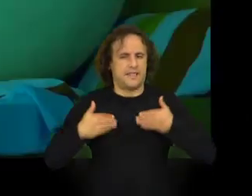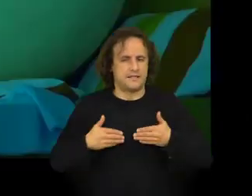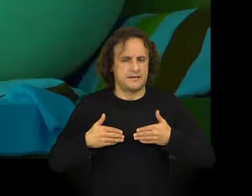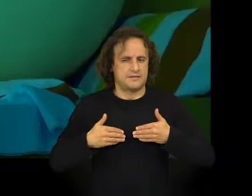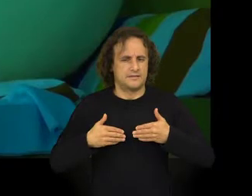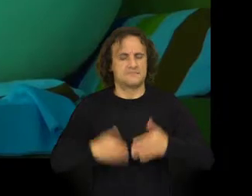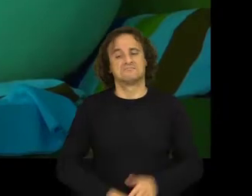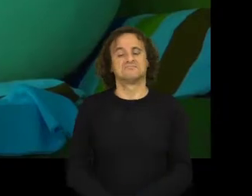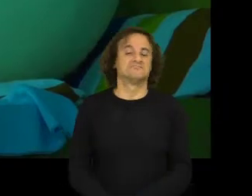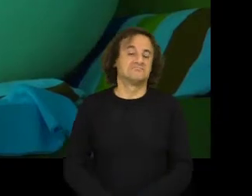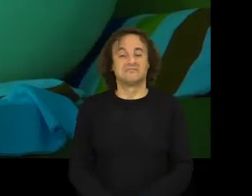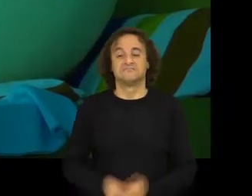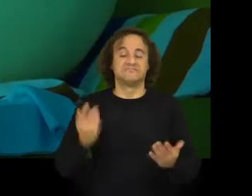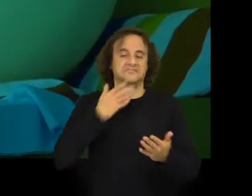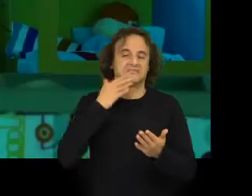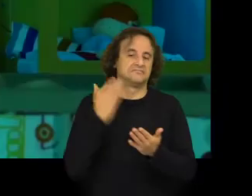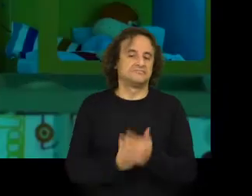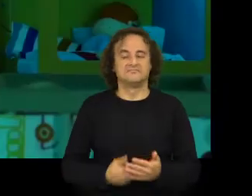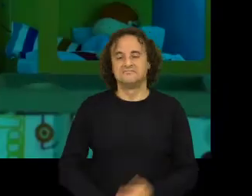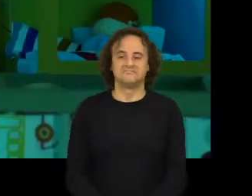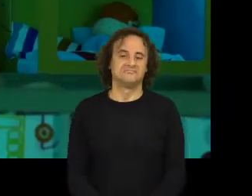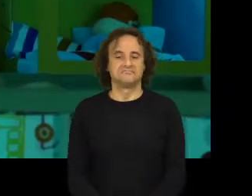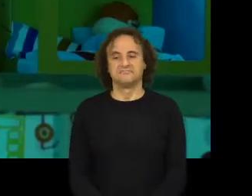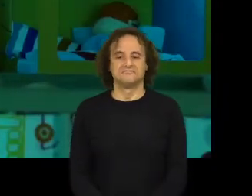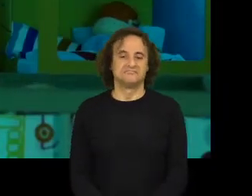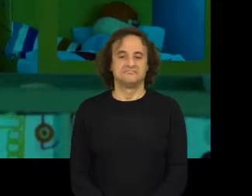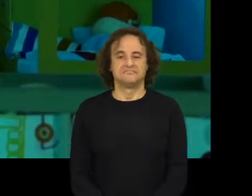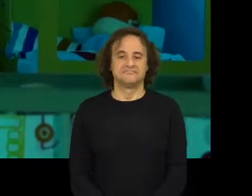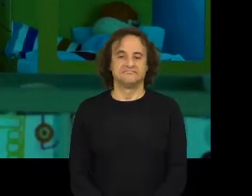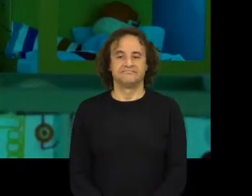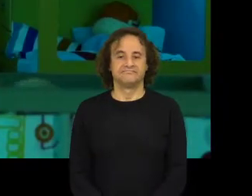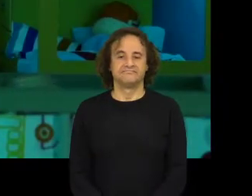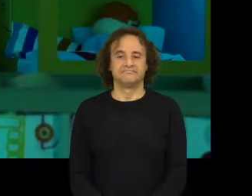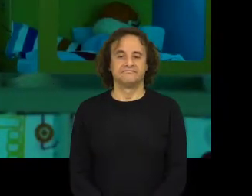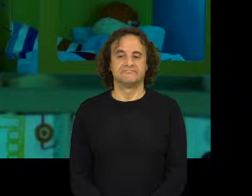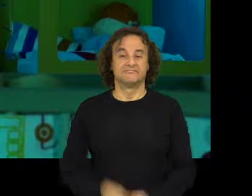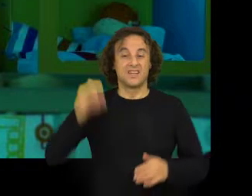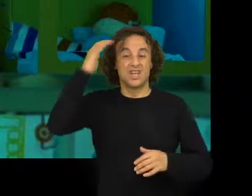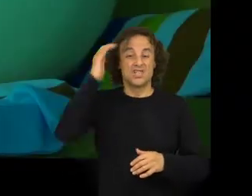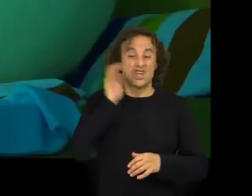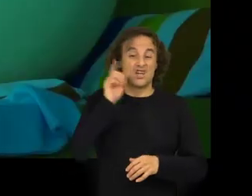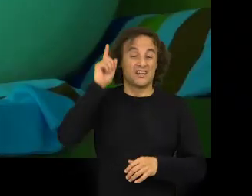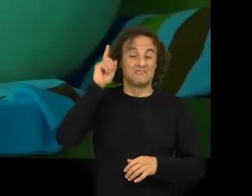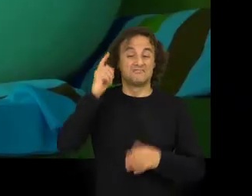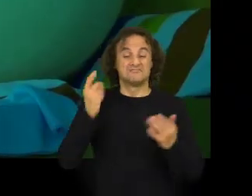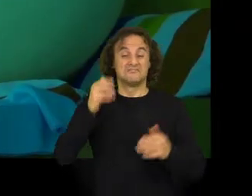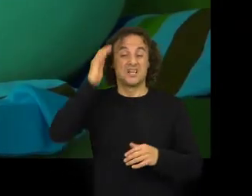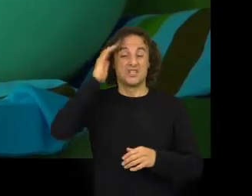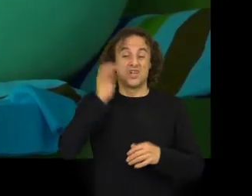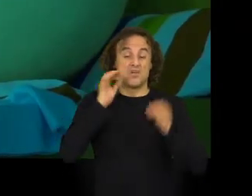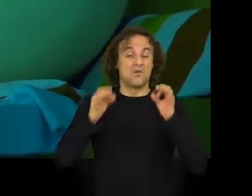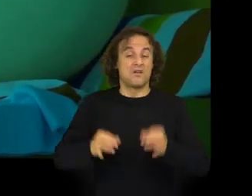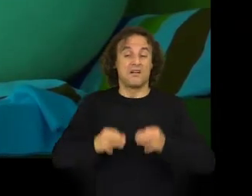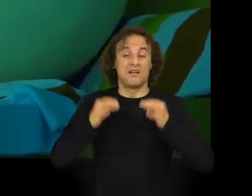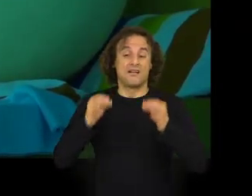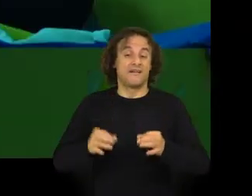adiante, a barriga cara atrás. ¡Bah! ¡Qué aburrimento! E Sonia...